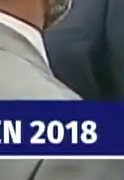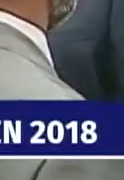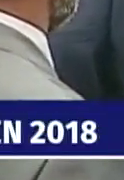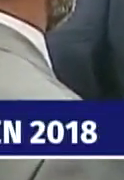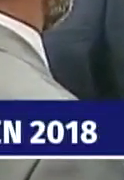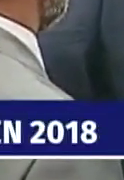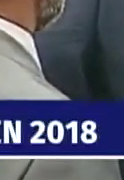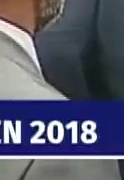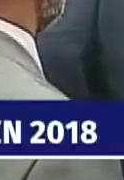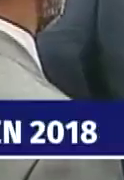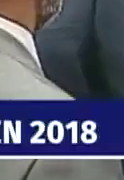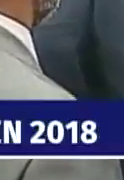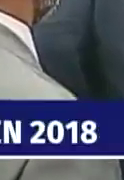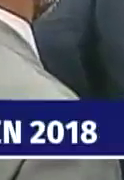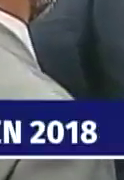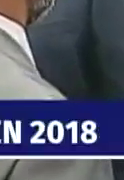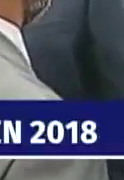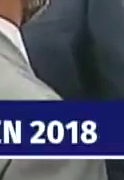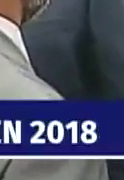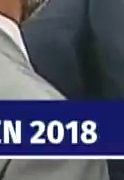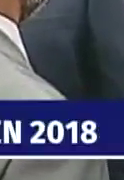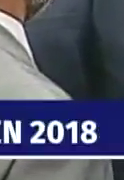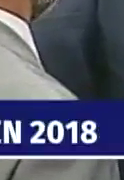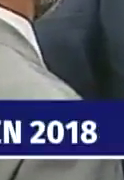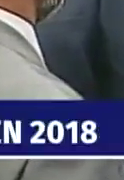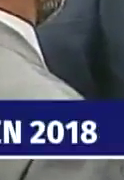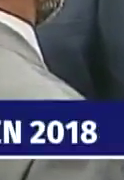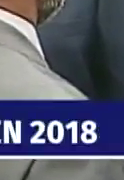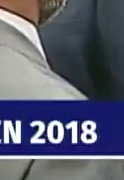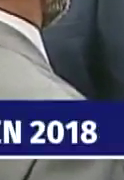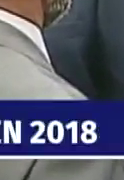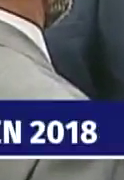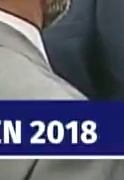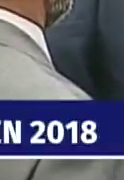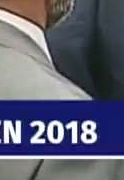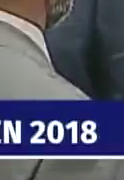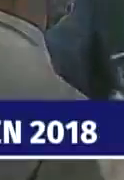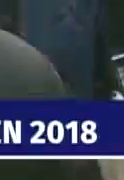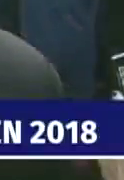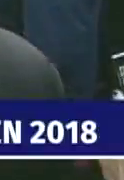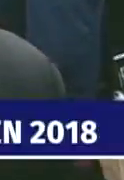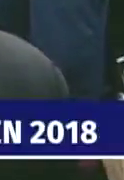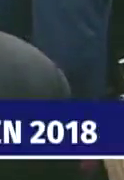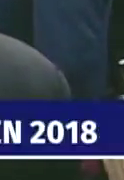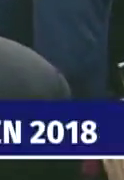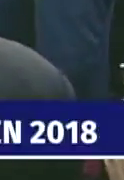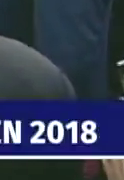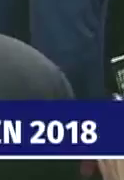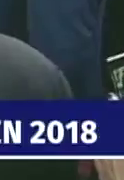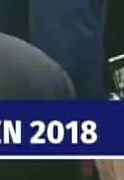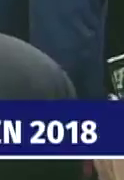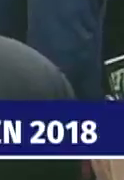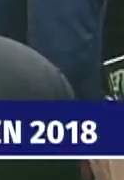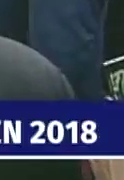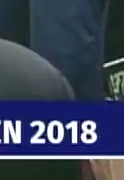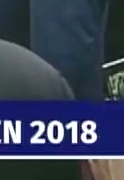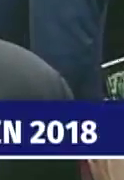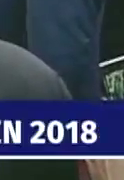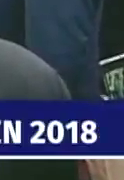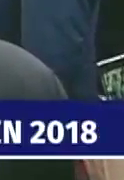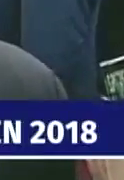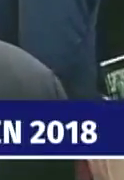Televidentes que nos sintonizan a esta hora en esta inauguración de la Feria Internacional del Libro año 2018, que podrá disfrutar en esta